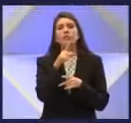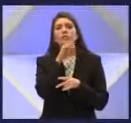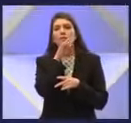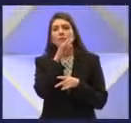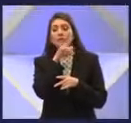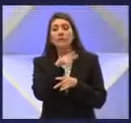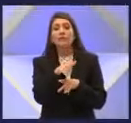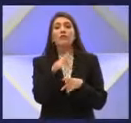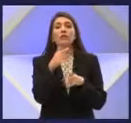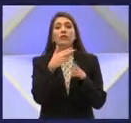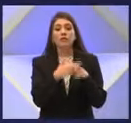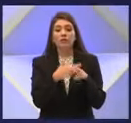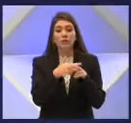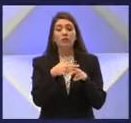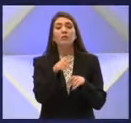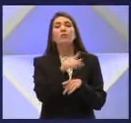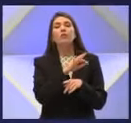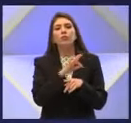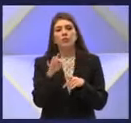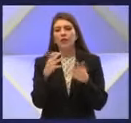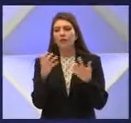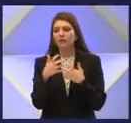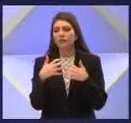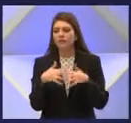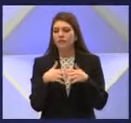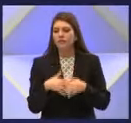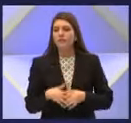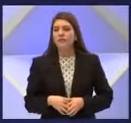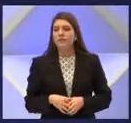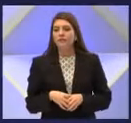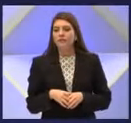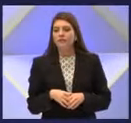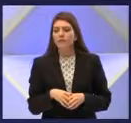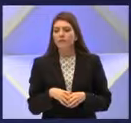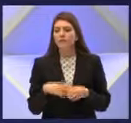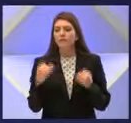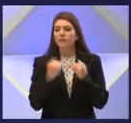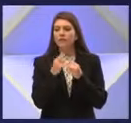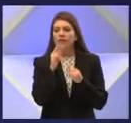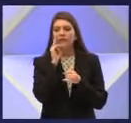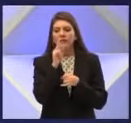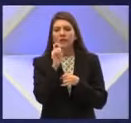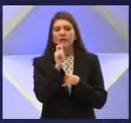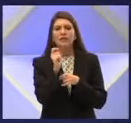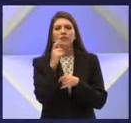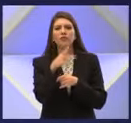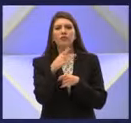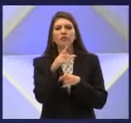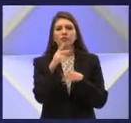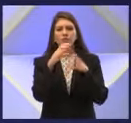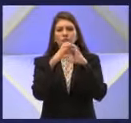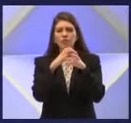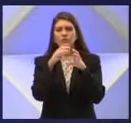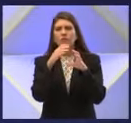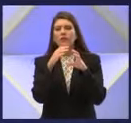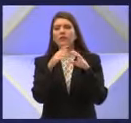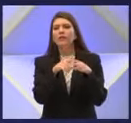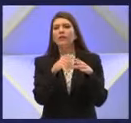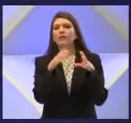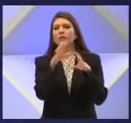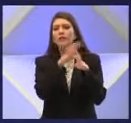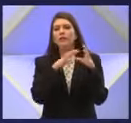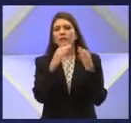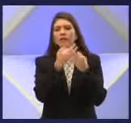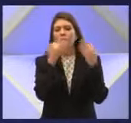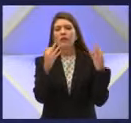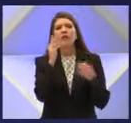limitadas también tenemos actividades en la nos hace también la observación la tierra no es mucho el tema pero lo menciono porque al final necesitamos dar el contenido